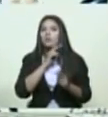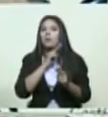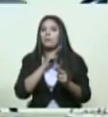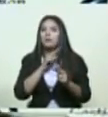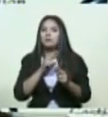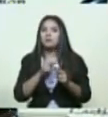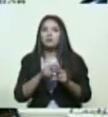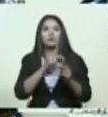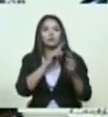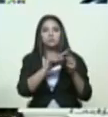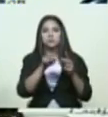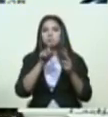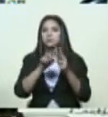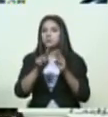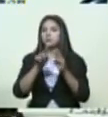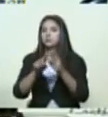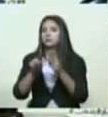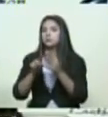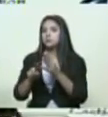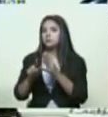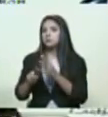los casos